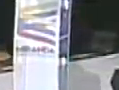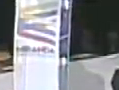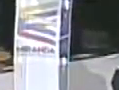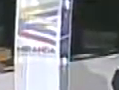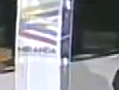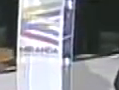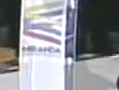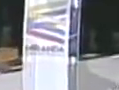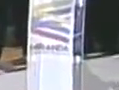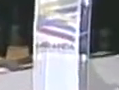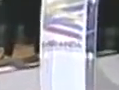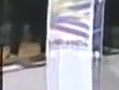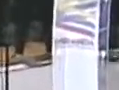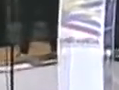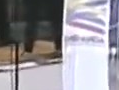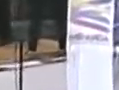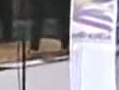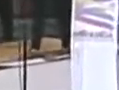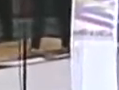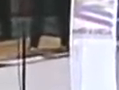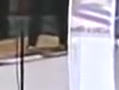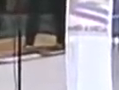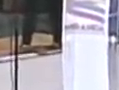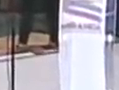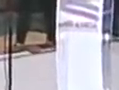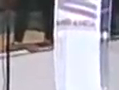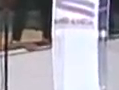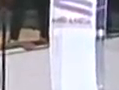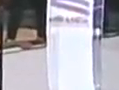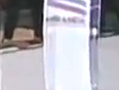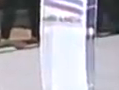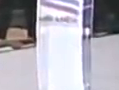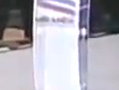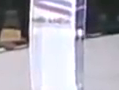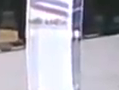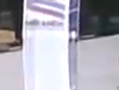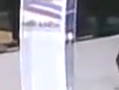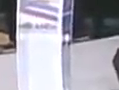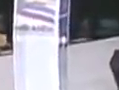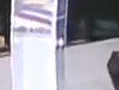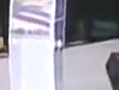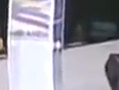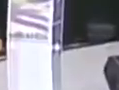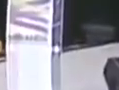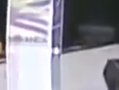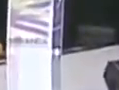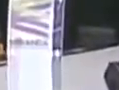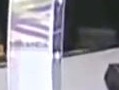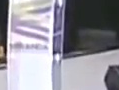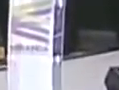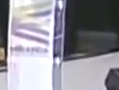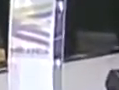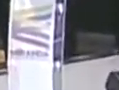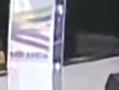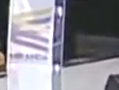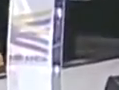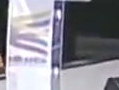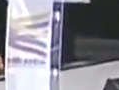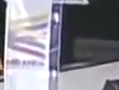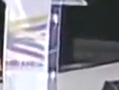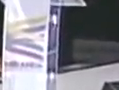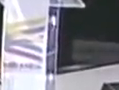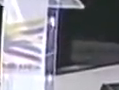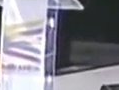de Miranda, para ser testigo precisamente de este acto de juramentación y toma de